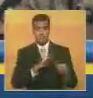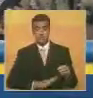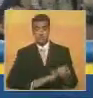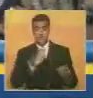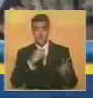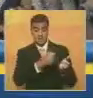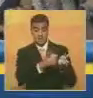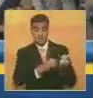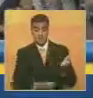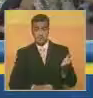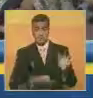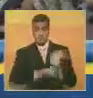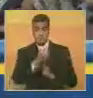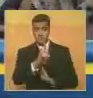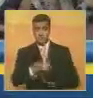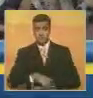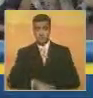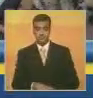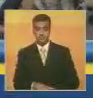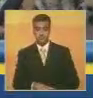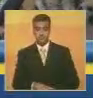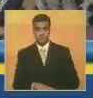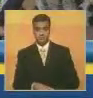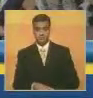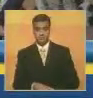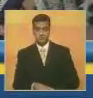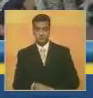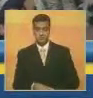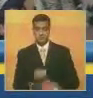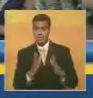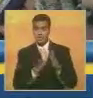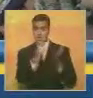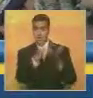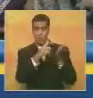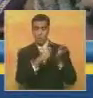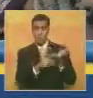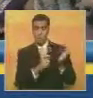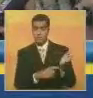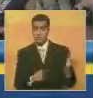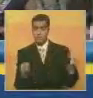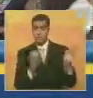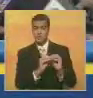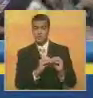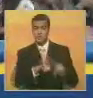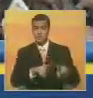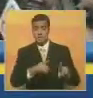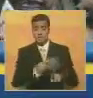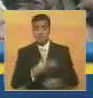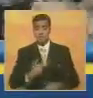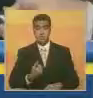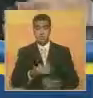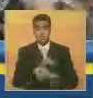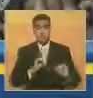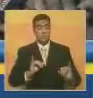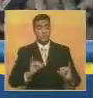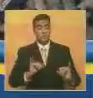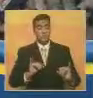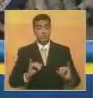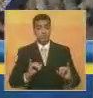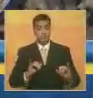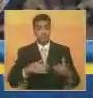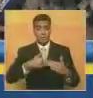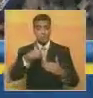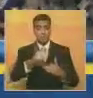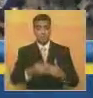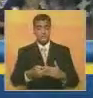papel, se avanzó, se cedió en todos los puntos, pero ellos quisieran, pues, como último paso,